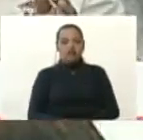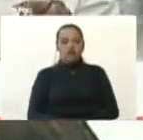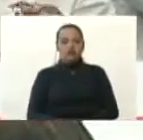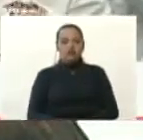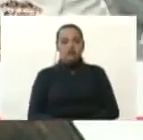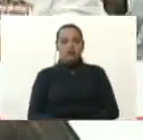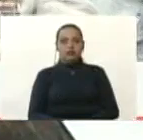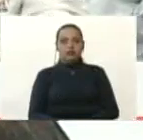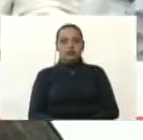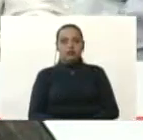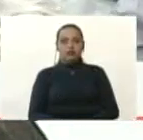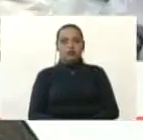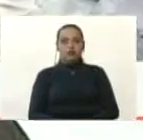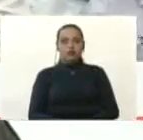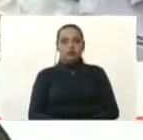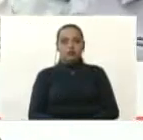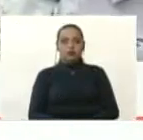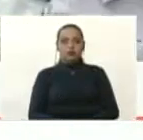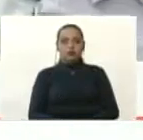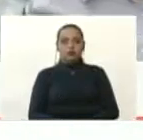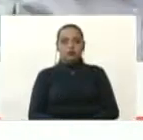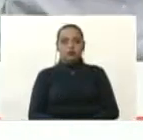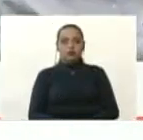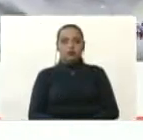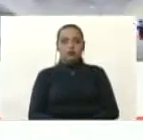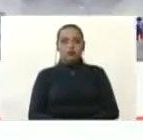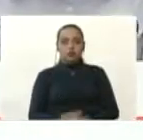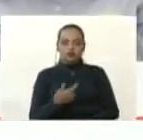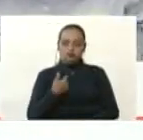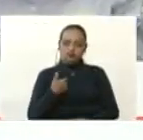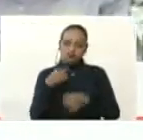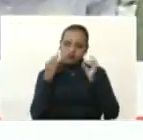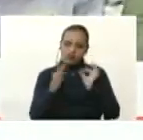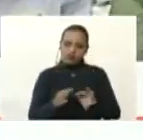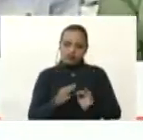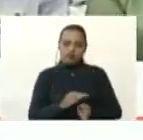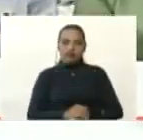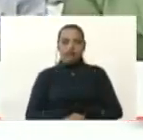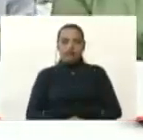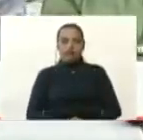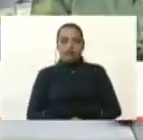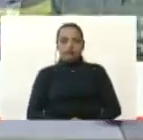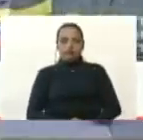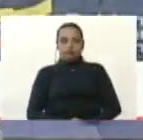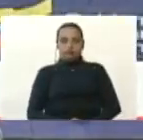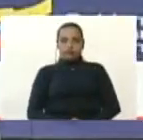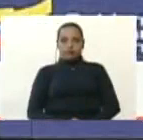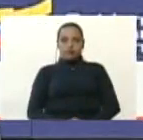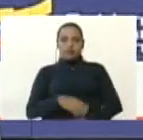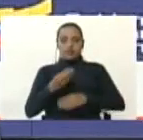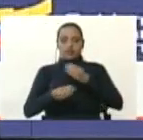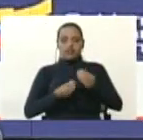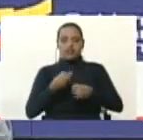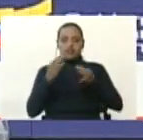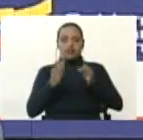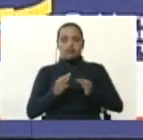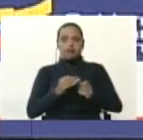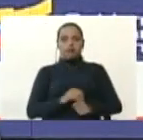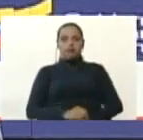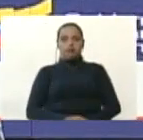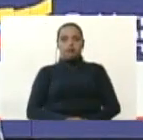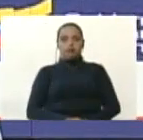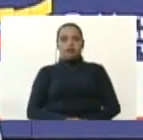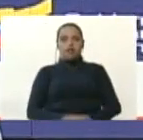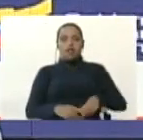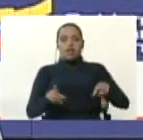Va a salir muy bien. Estoy muy seguro que va a salir muy bien. Igualmente, en el caso